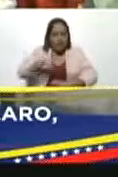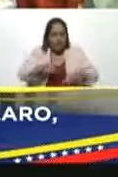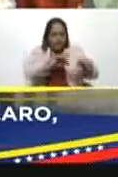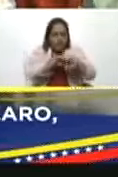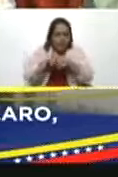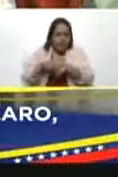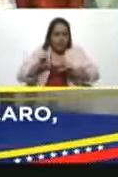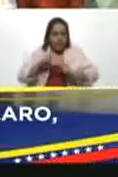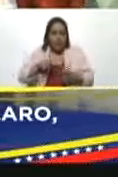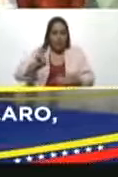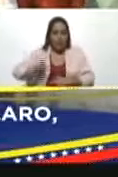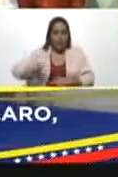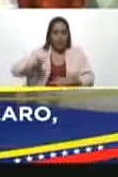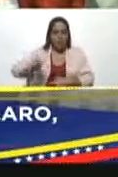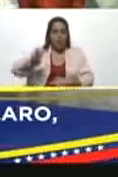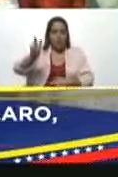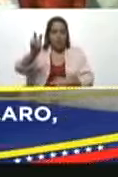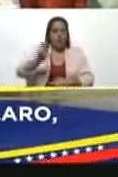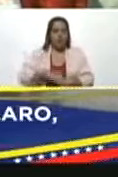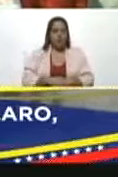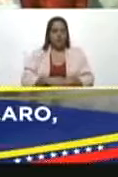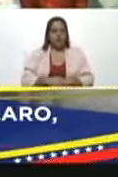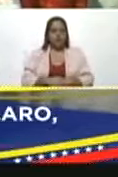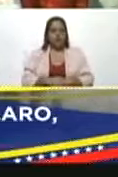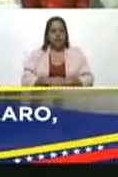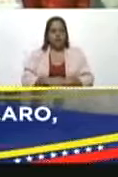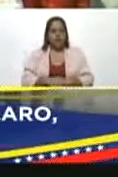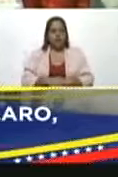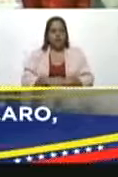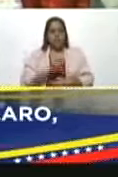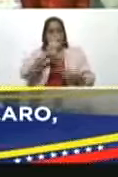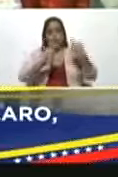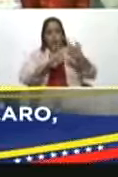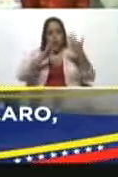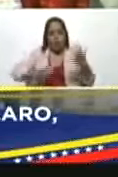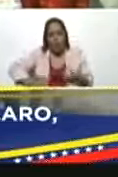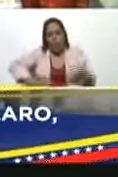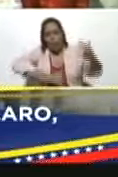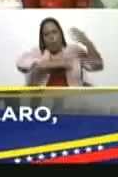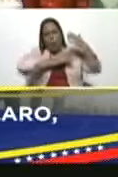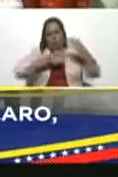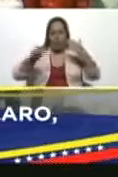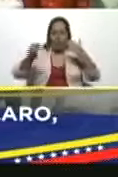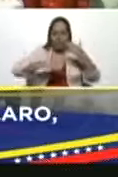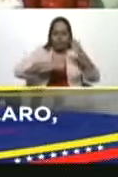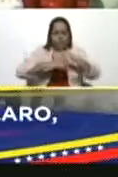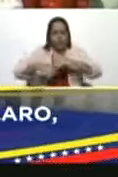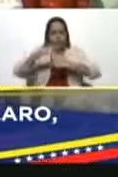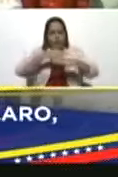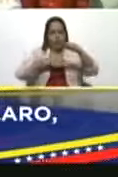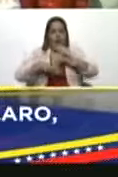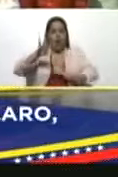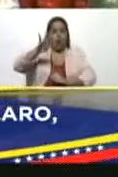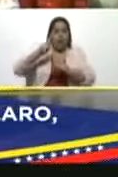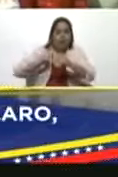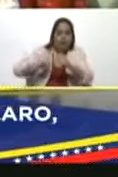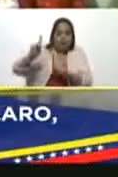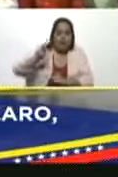y comuneras. De a cuarto saco de cemento en el hombro se tenía que llevar a 4 kilómetros para